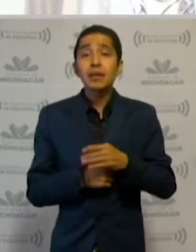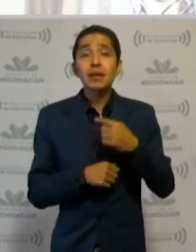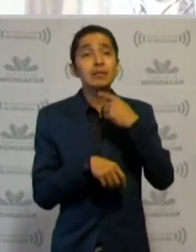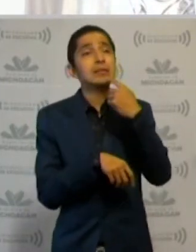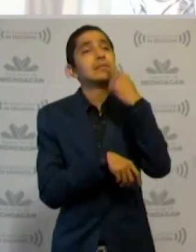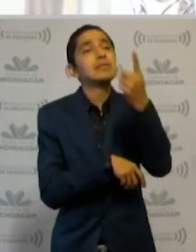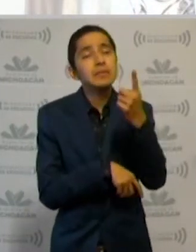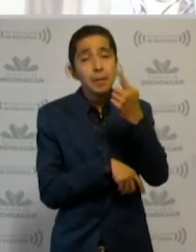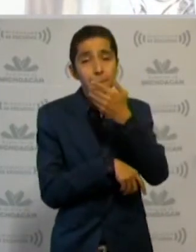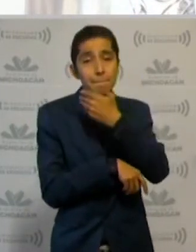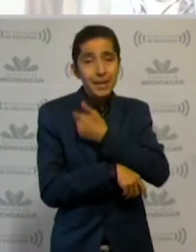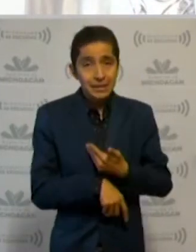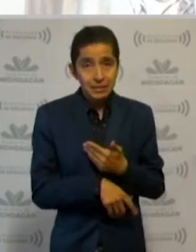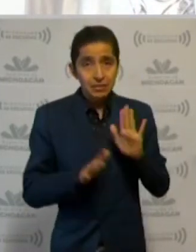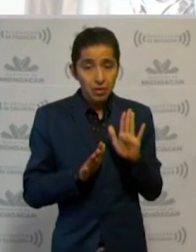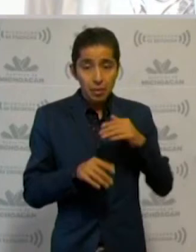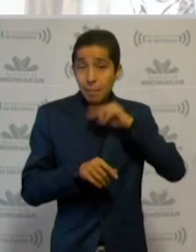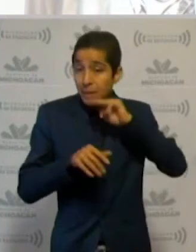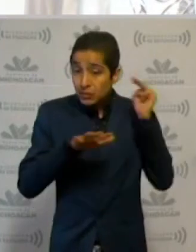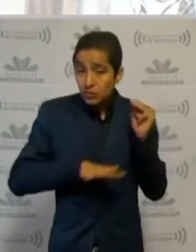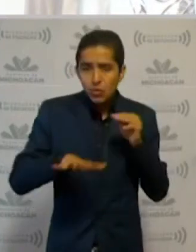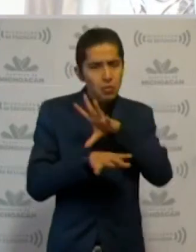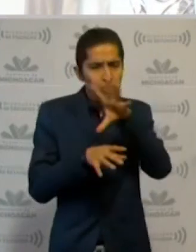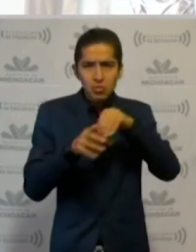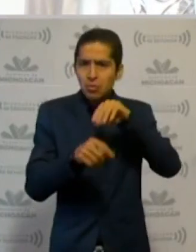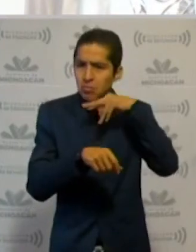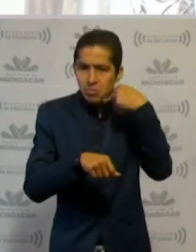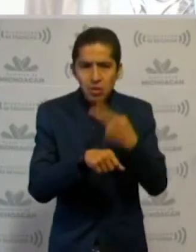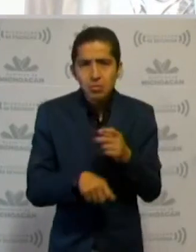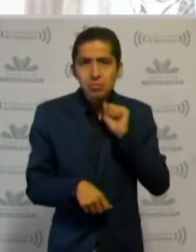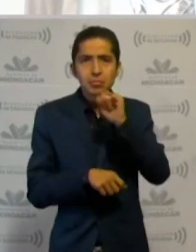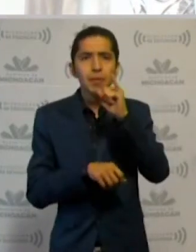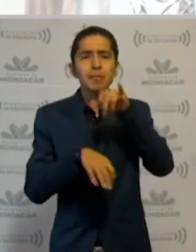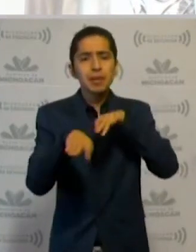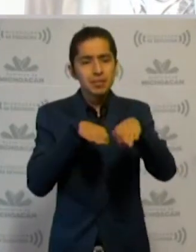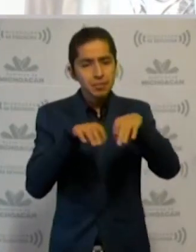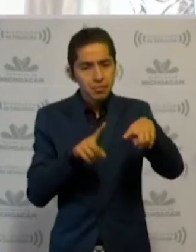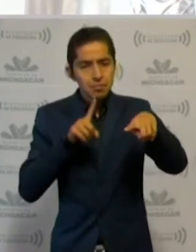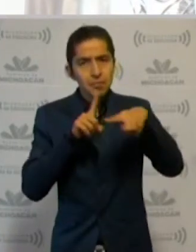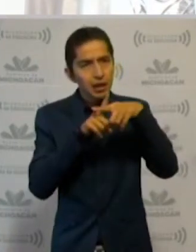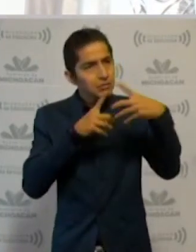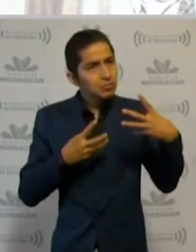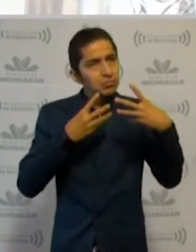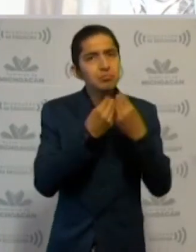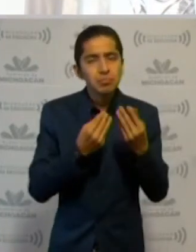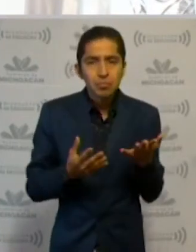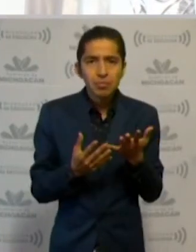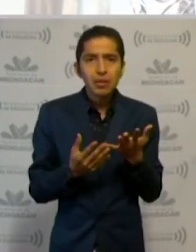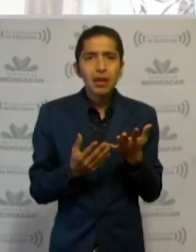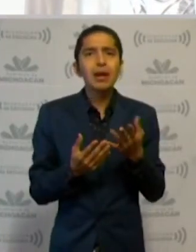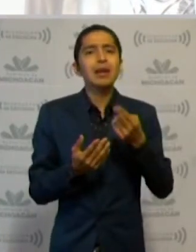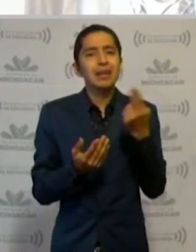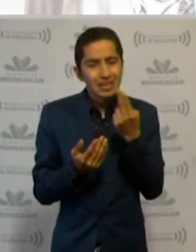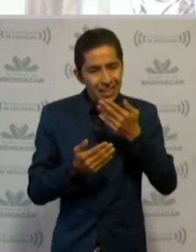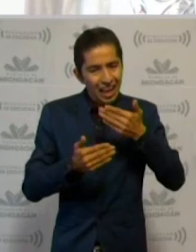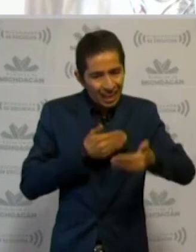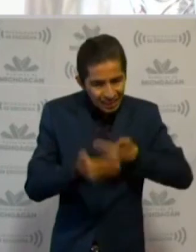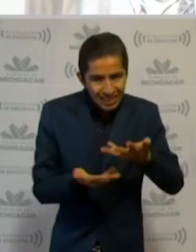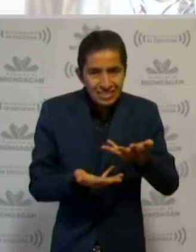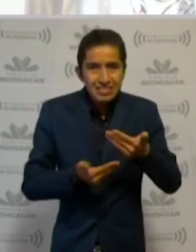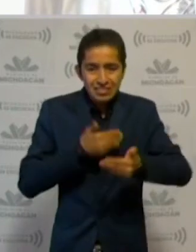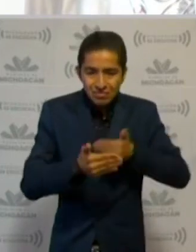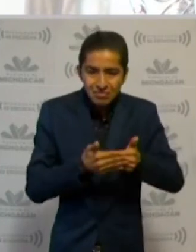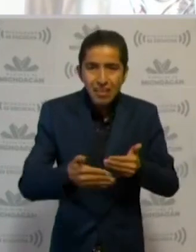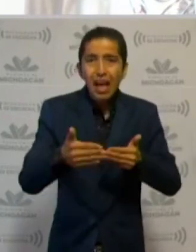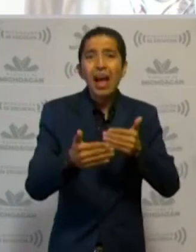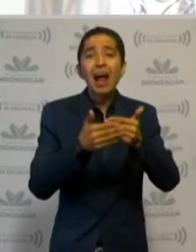le reitero una vez más toda su disposición para sumar pongamos en práctica antes que sea demasiado